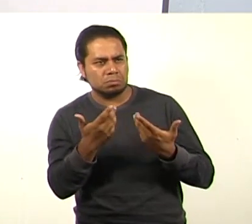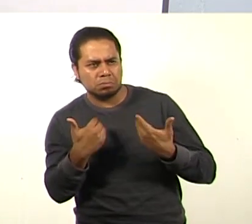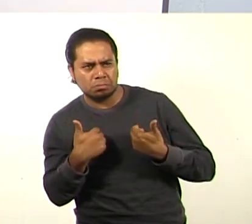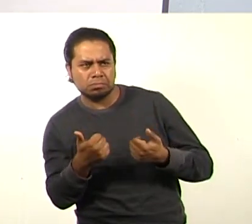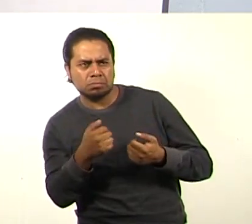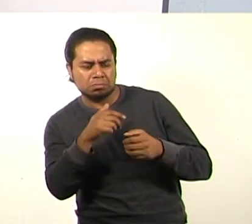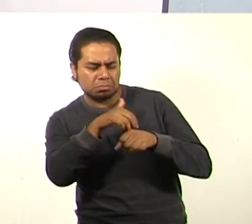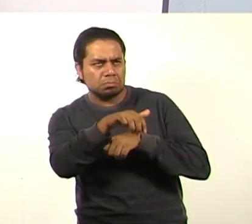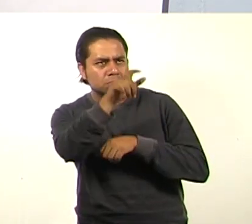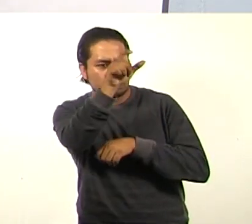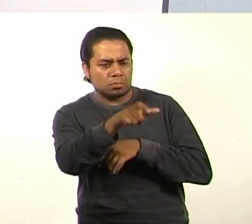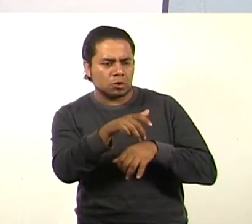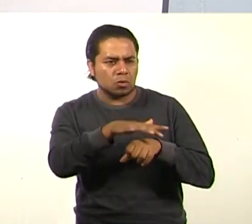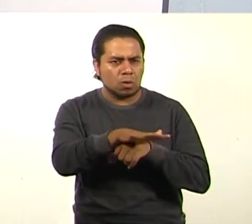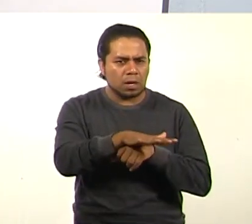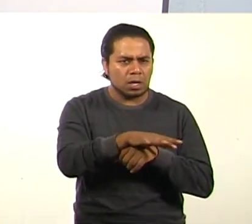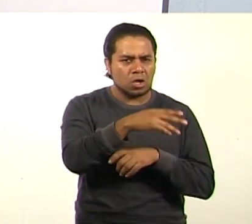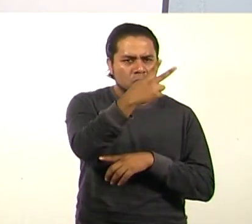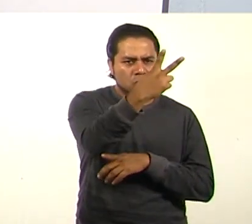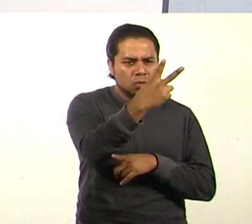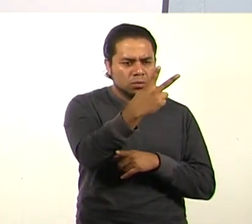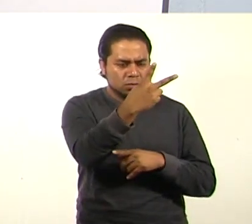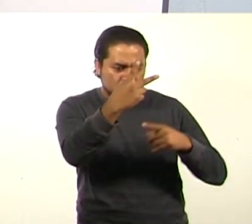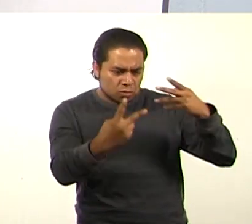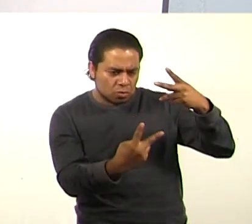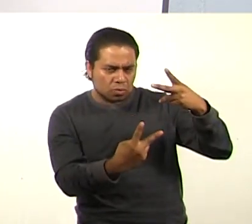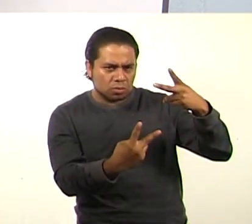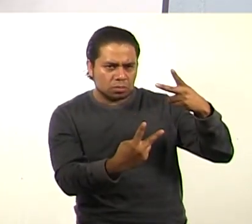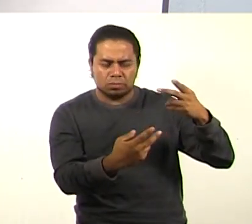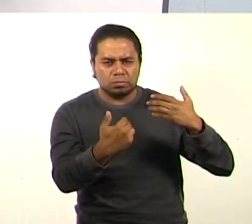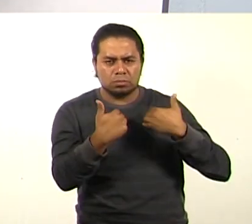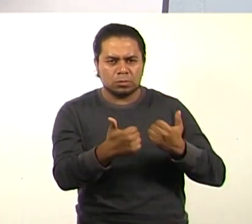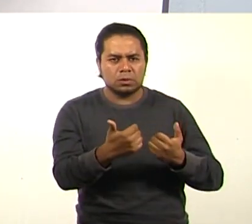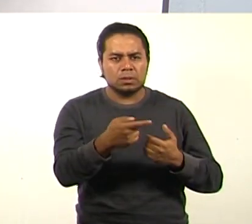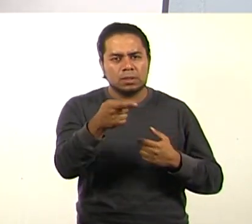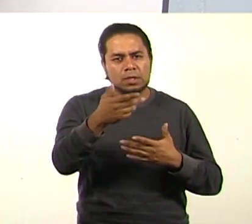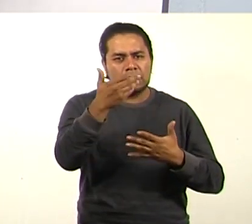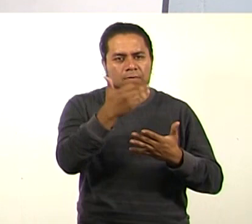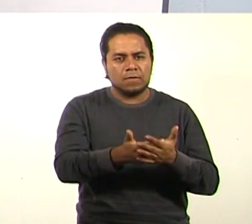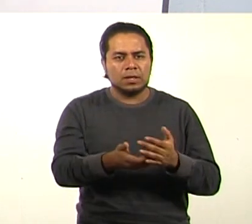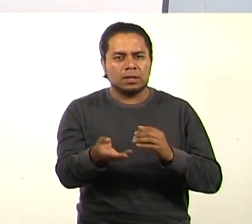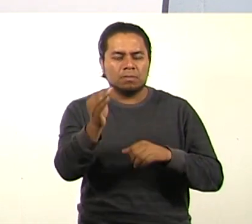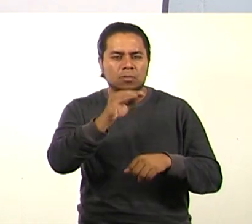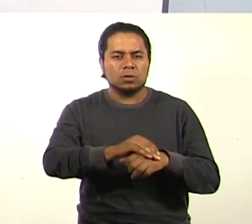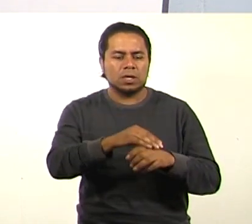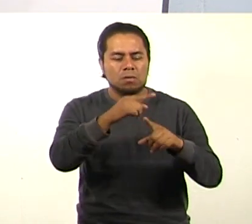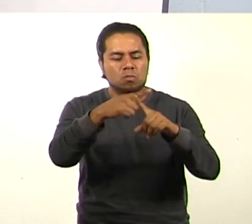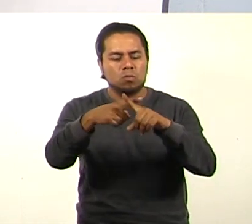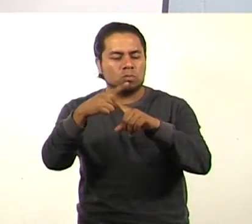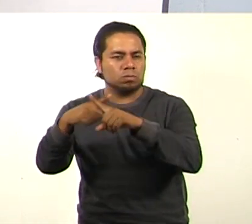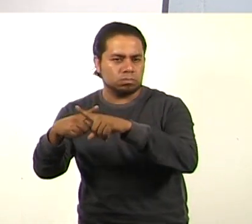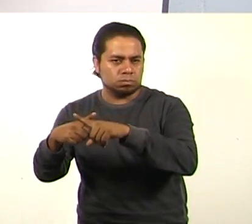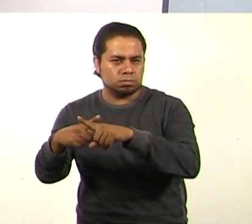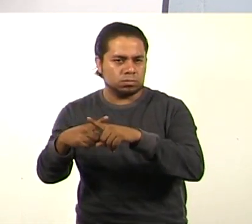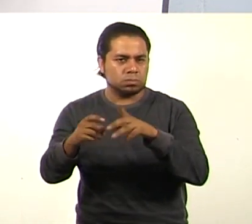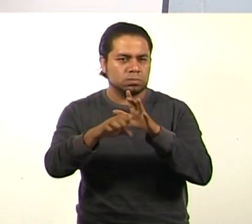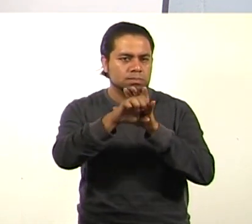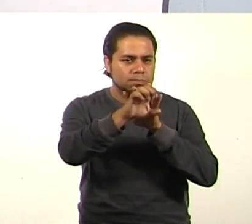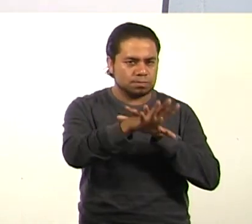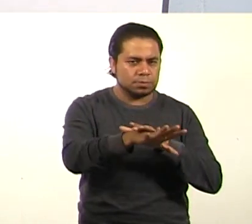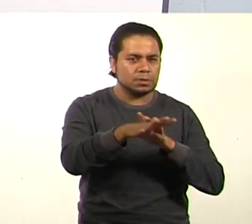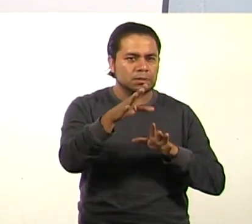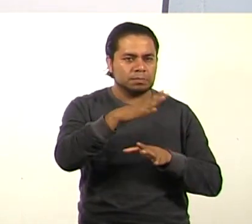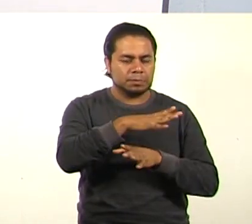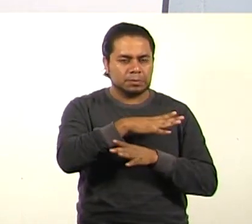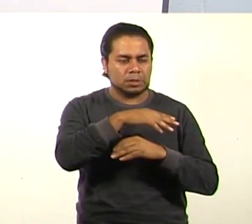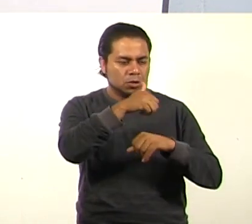es? Pues no es ni el 2 ni el 2 de abajo. Tenemos que hacer aquí una multiplicación y multiplicar los números que